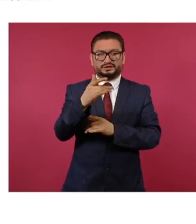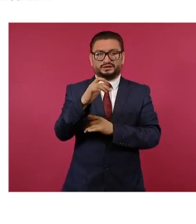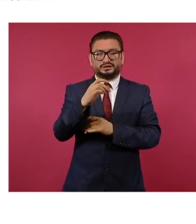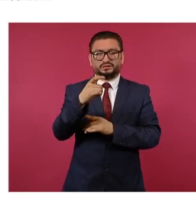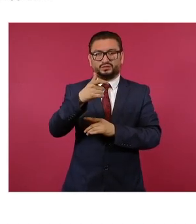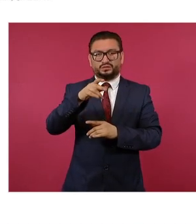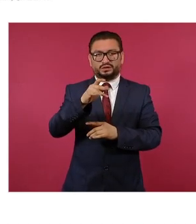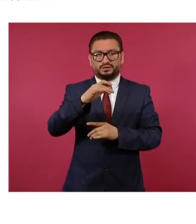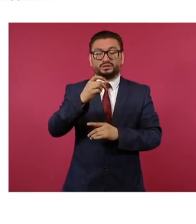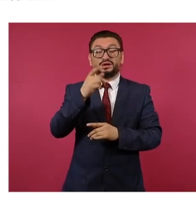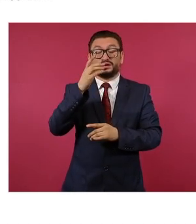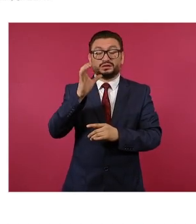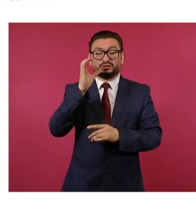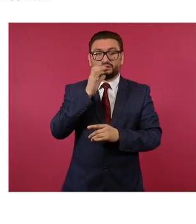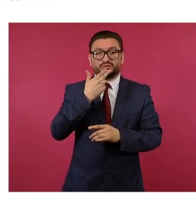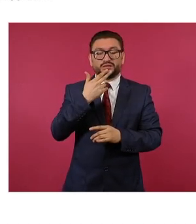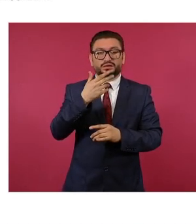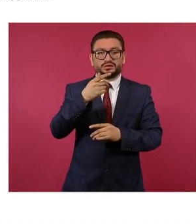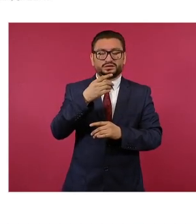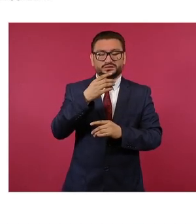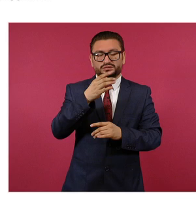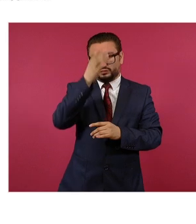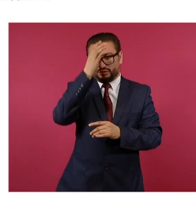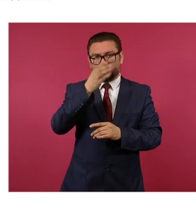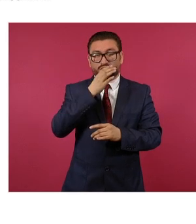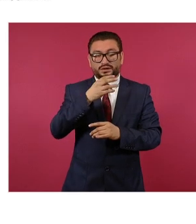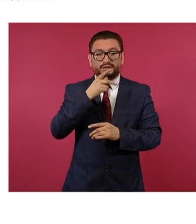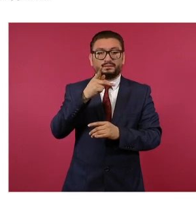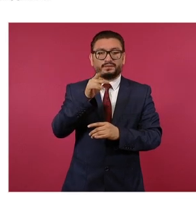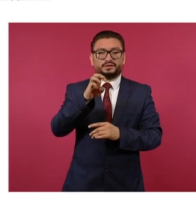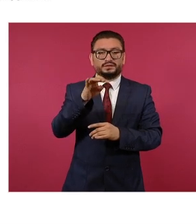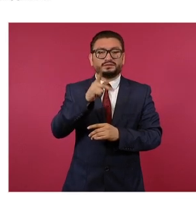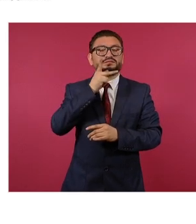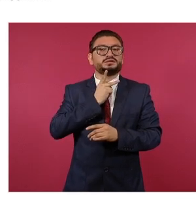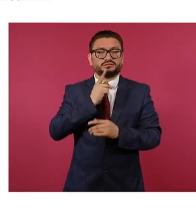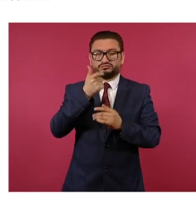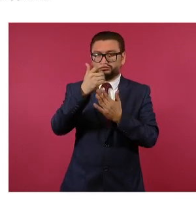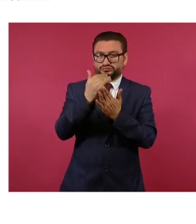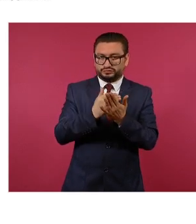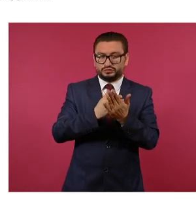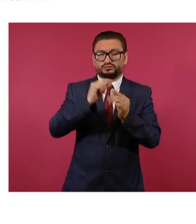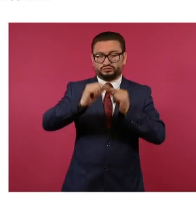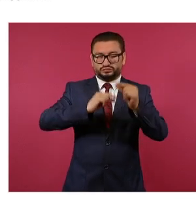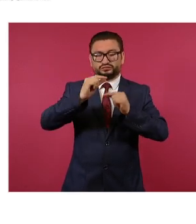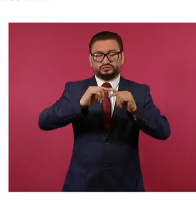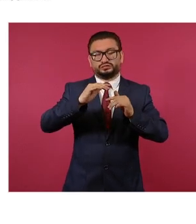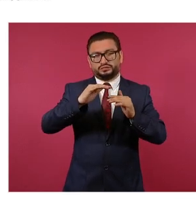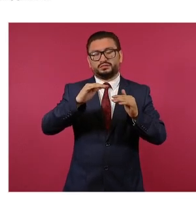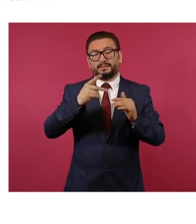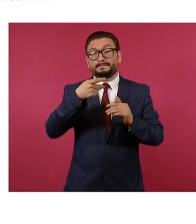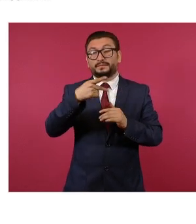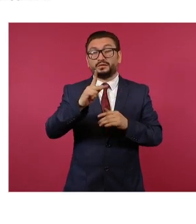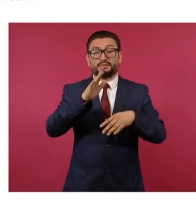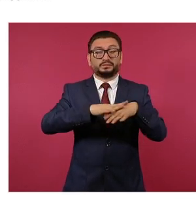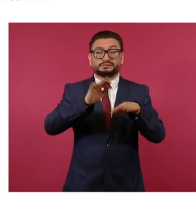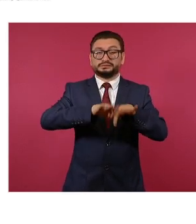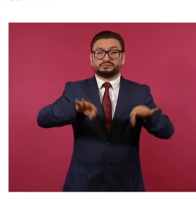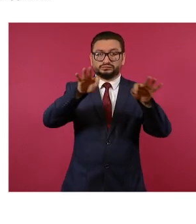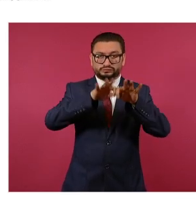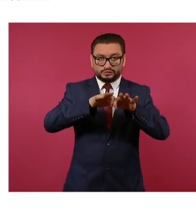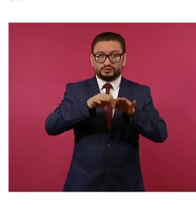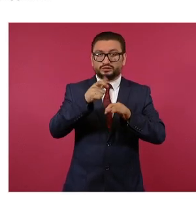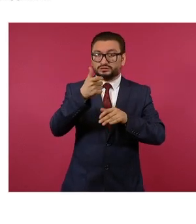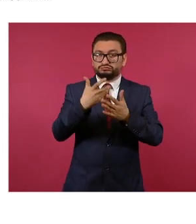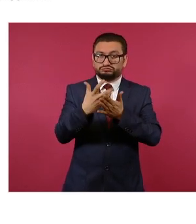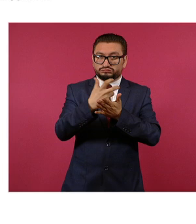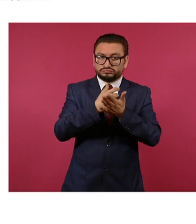Coahuila. Petroseven, que igual que Oxogas, como ya les mencioné, empiezan a disminuir sus precios, pero sobre todo sus márgenes de